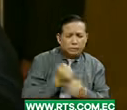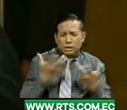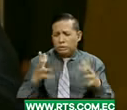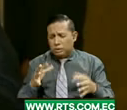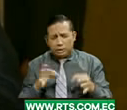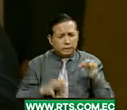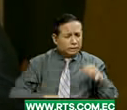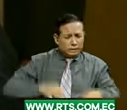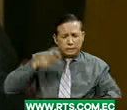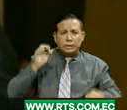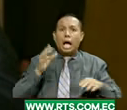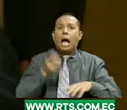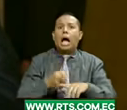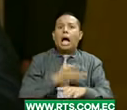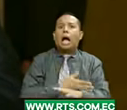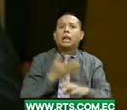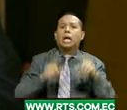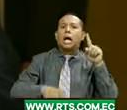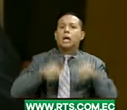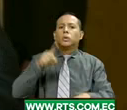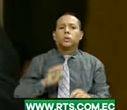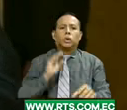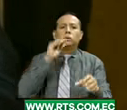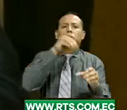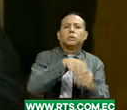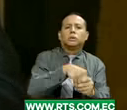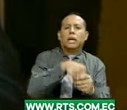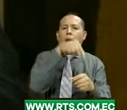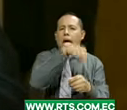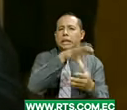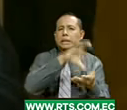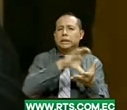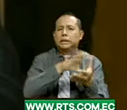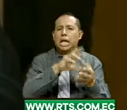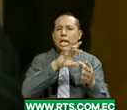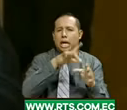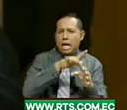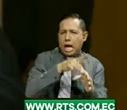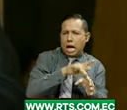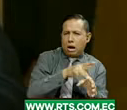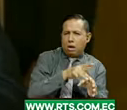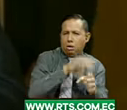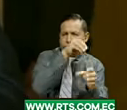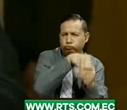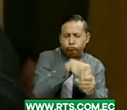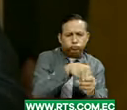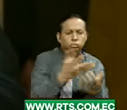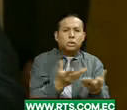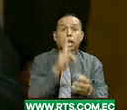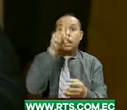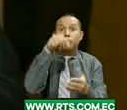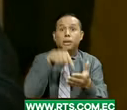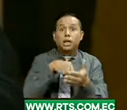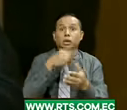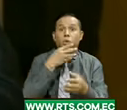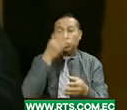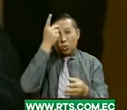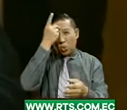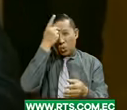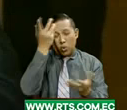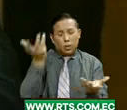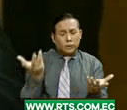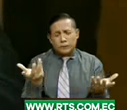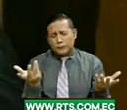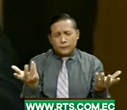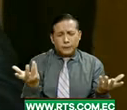la central de riesgo con valores pendientes de pago menores a $1,000. Yo creo que este es